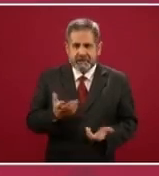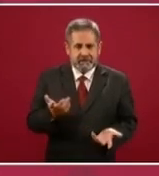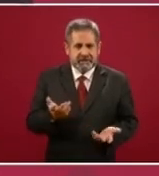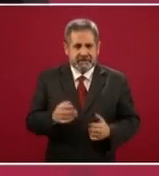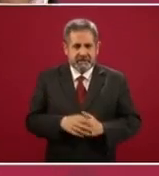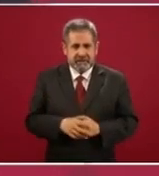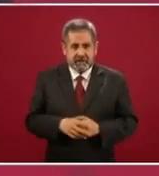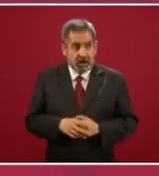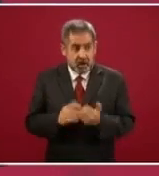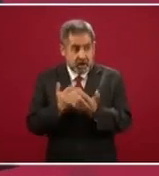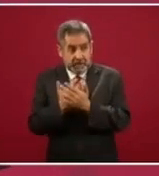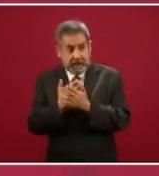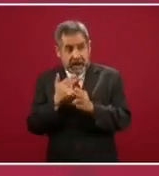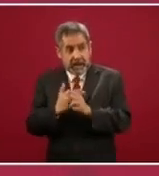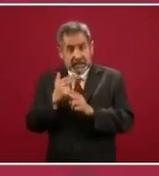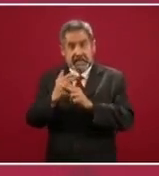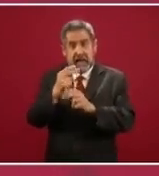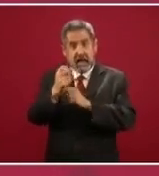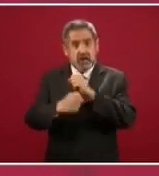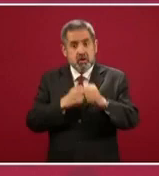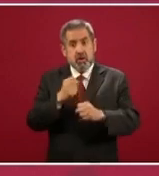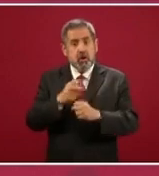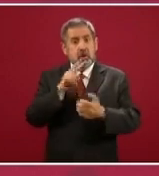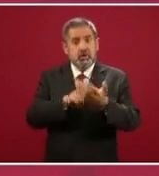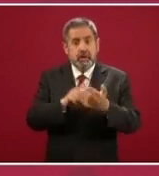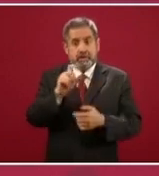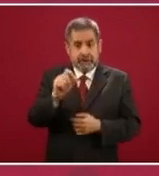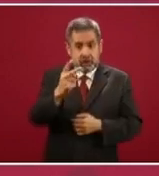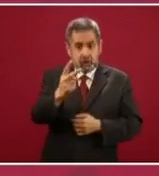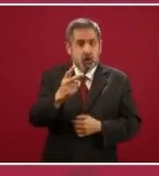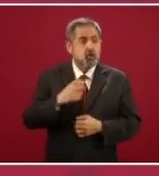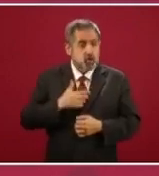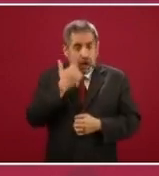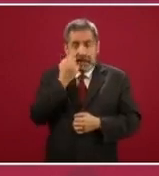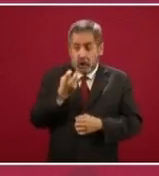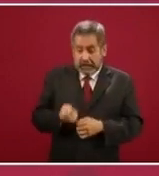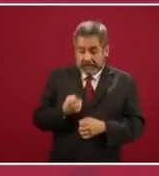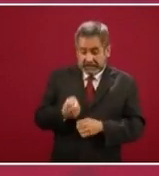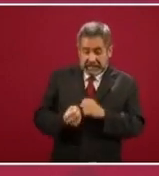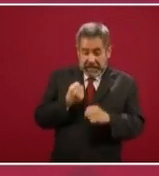no quieren esperar hasta el 22? Que conste que yo quería que fuese este año,